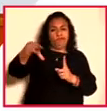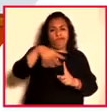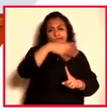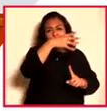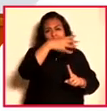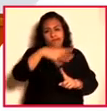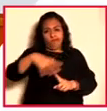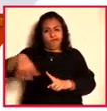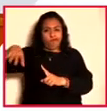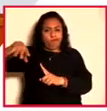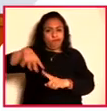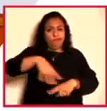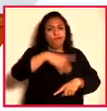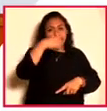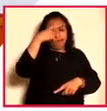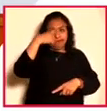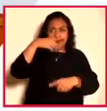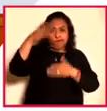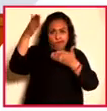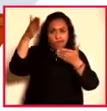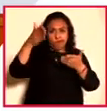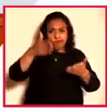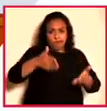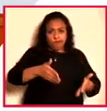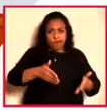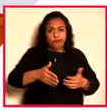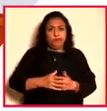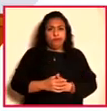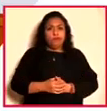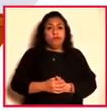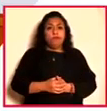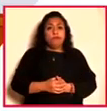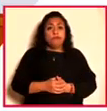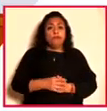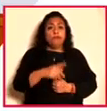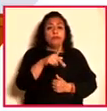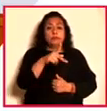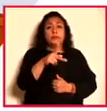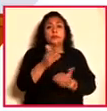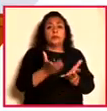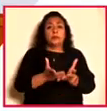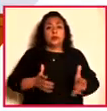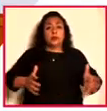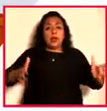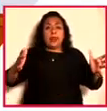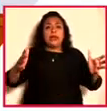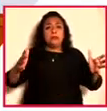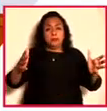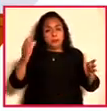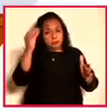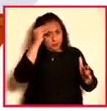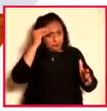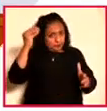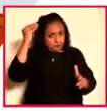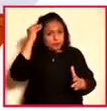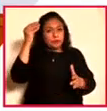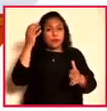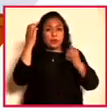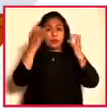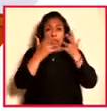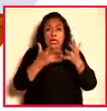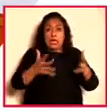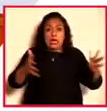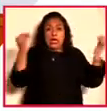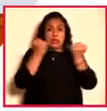para recibirla. La pila bautismal formará parte de una magna exposición próxima a